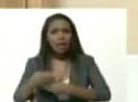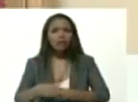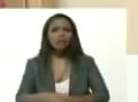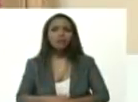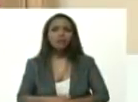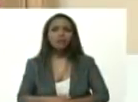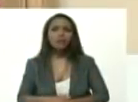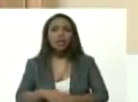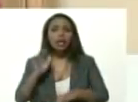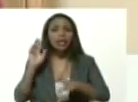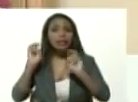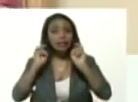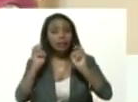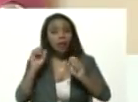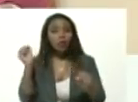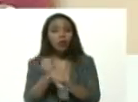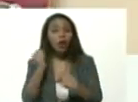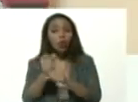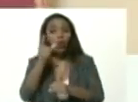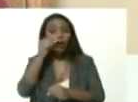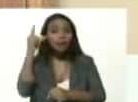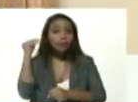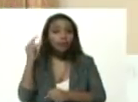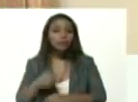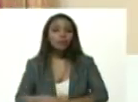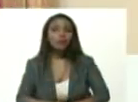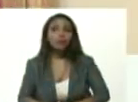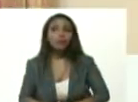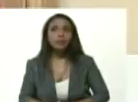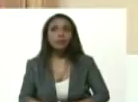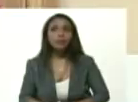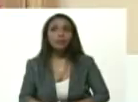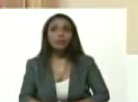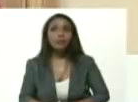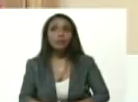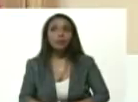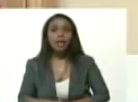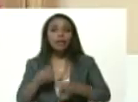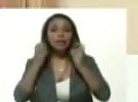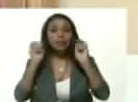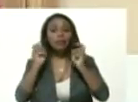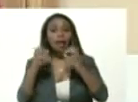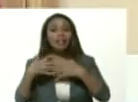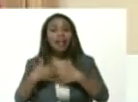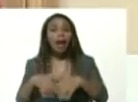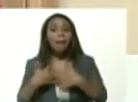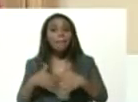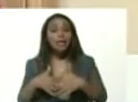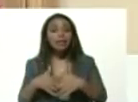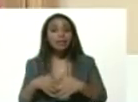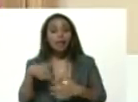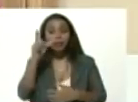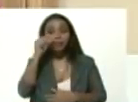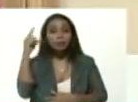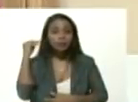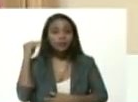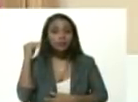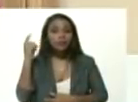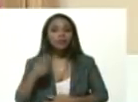En el caso de los trabajadores, trabajadoras, en el caso de las empresas y los empresarios,